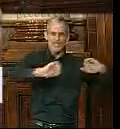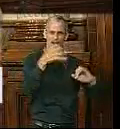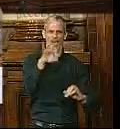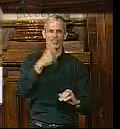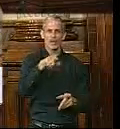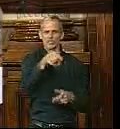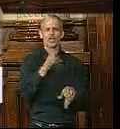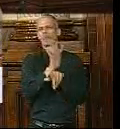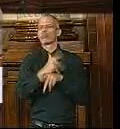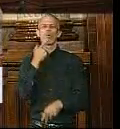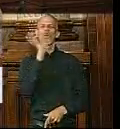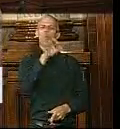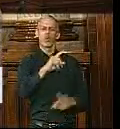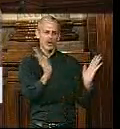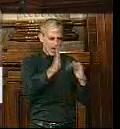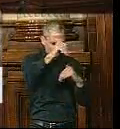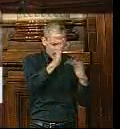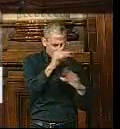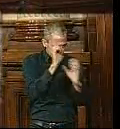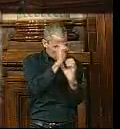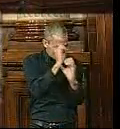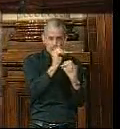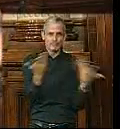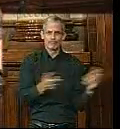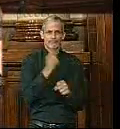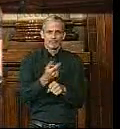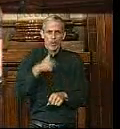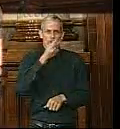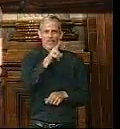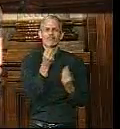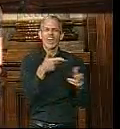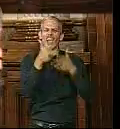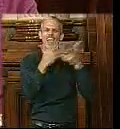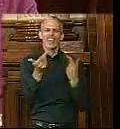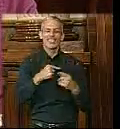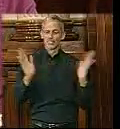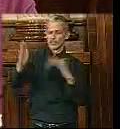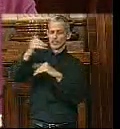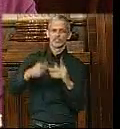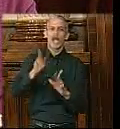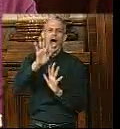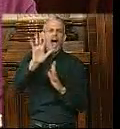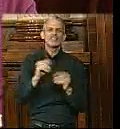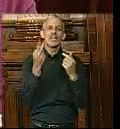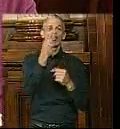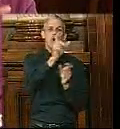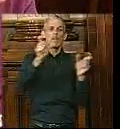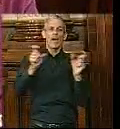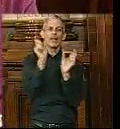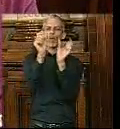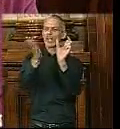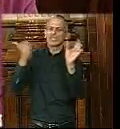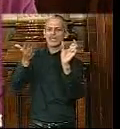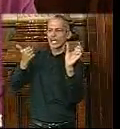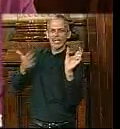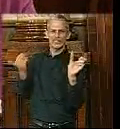una burla si no se alcanza a ver en realidad lo que está diciendo. Claro, es como si a vos te recortaran cada 2 palabras una, entonces